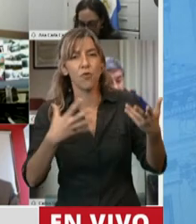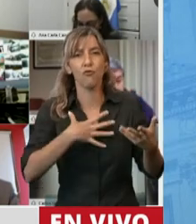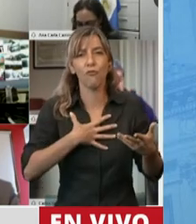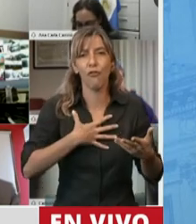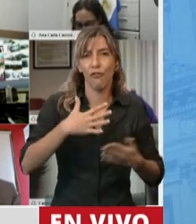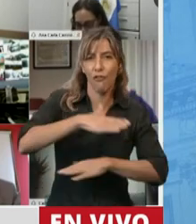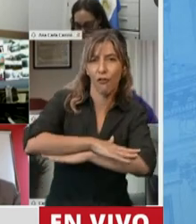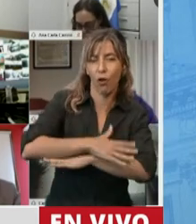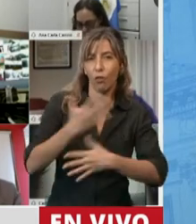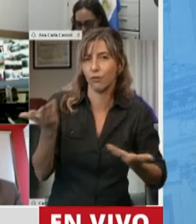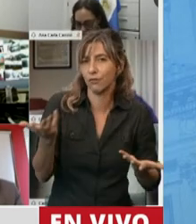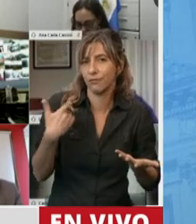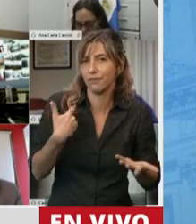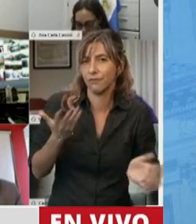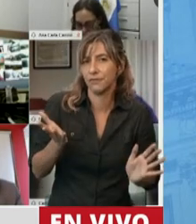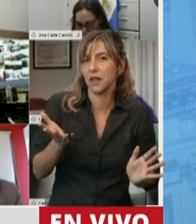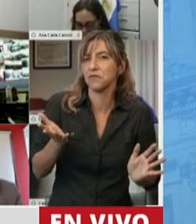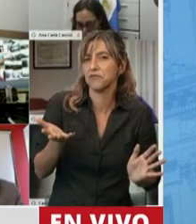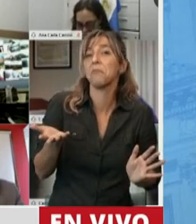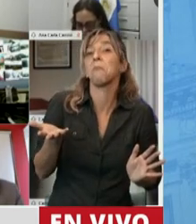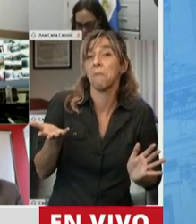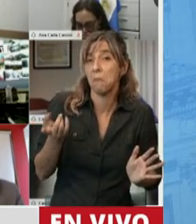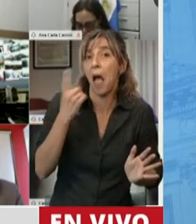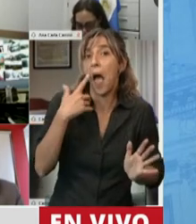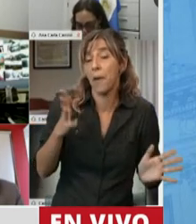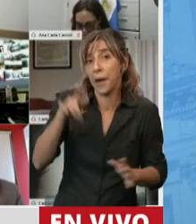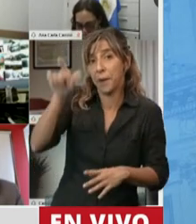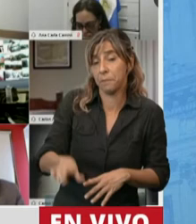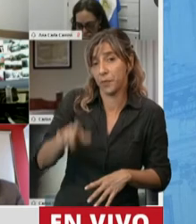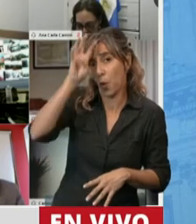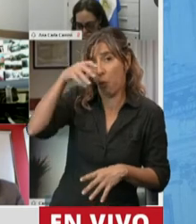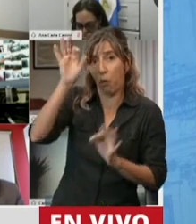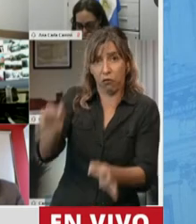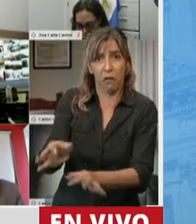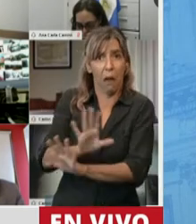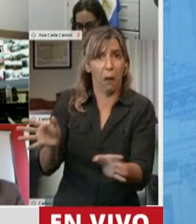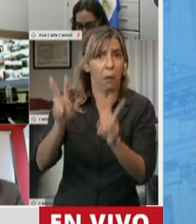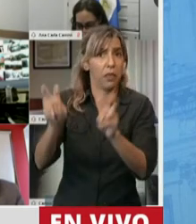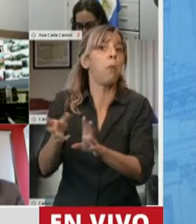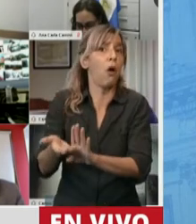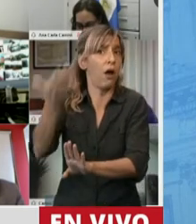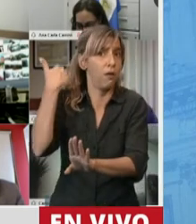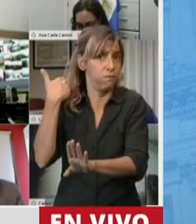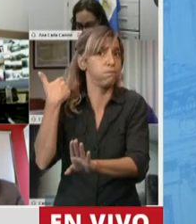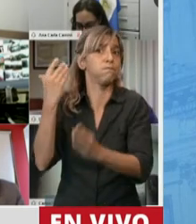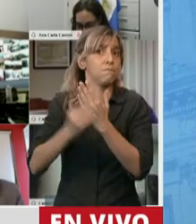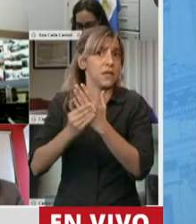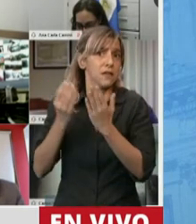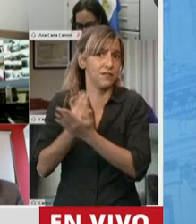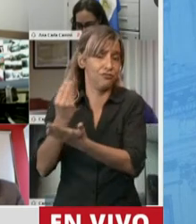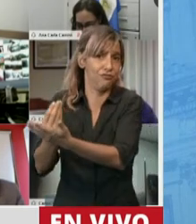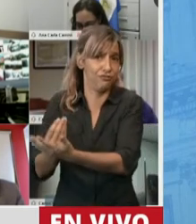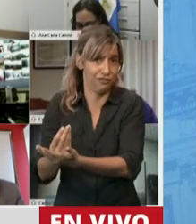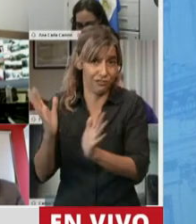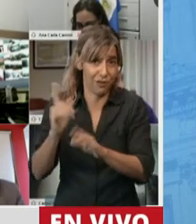desmerecer la experiencia que tiene Patricia Bullrich en la temática, porque la verdad todos recordamos que ha sido ministra de dos gobiernos nacionales que